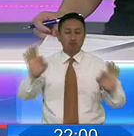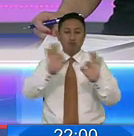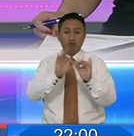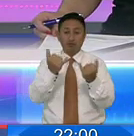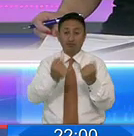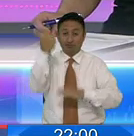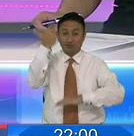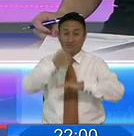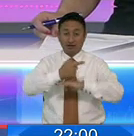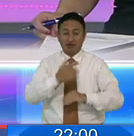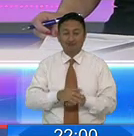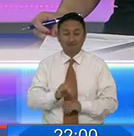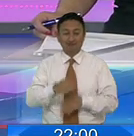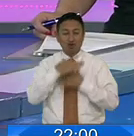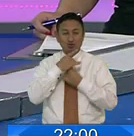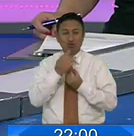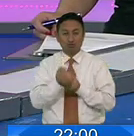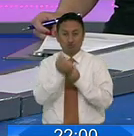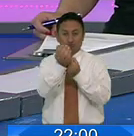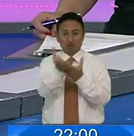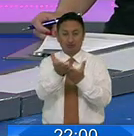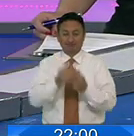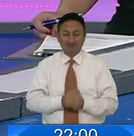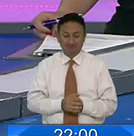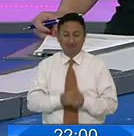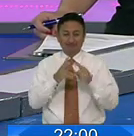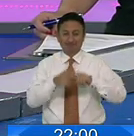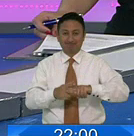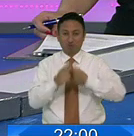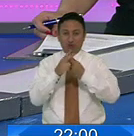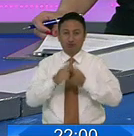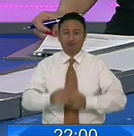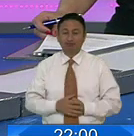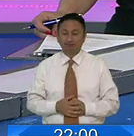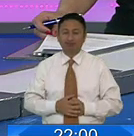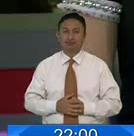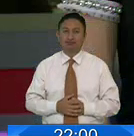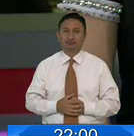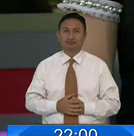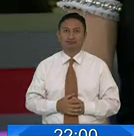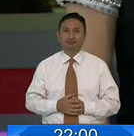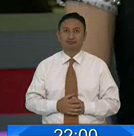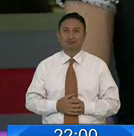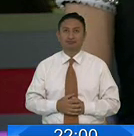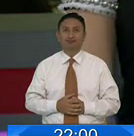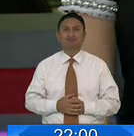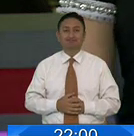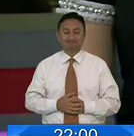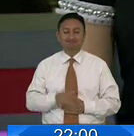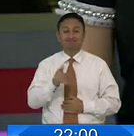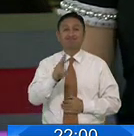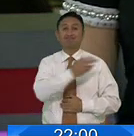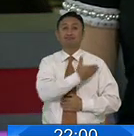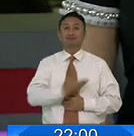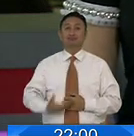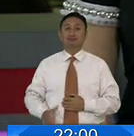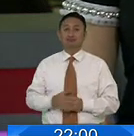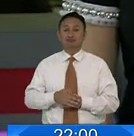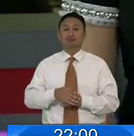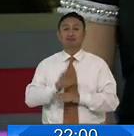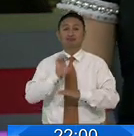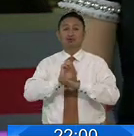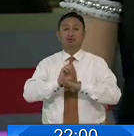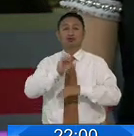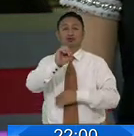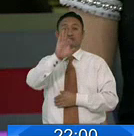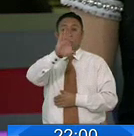en esta jornada es un privilegio trabajar para ustedes aquí iniciamos el vicepresidente de la república otros son